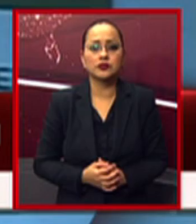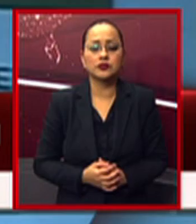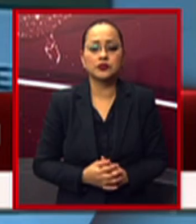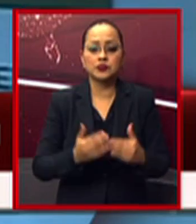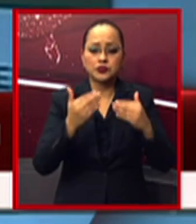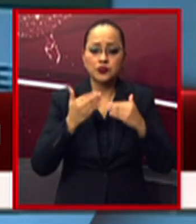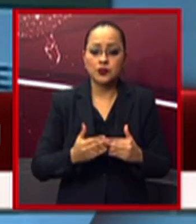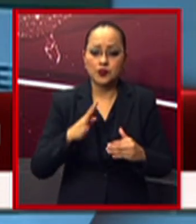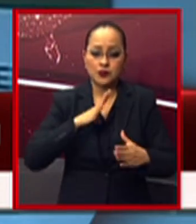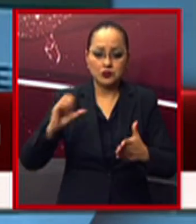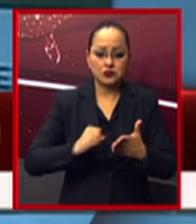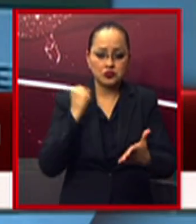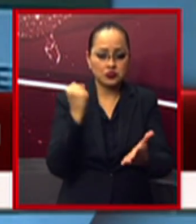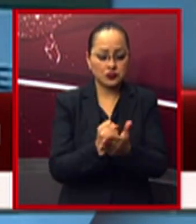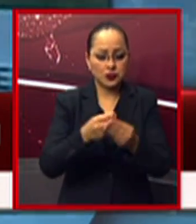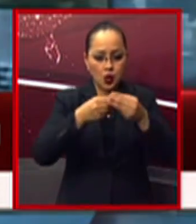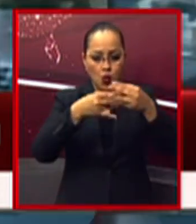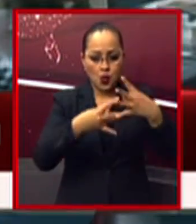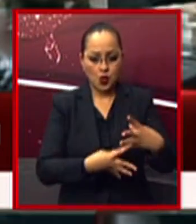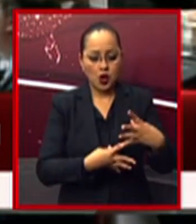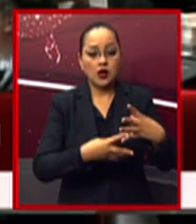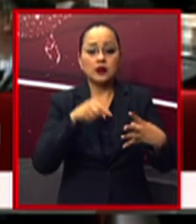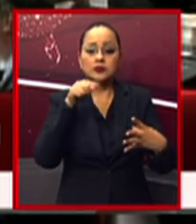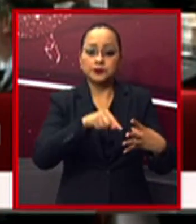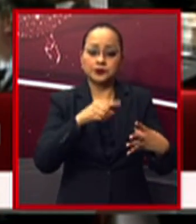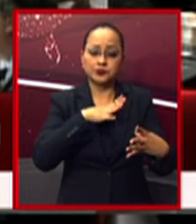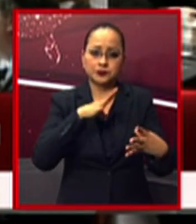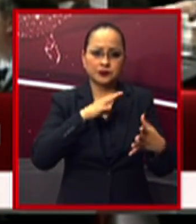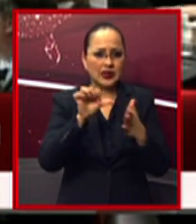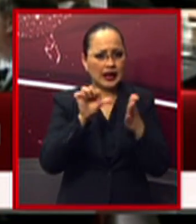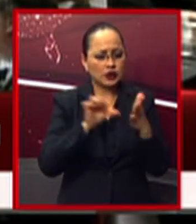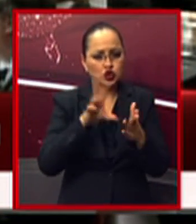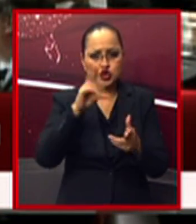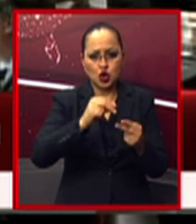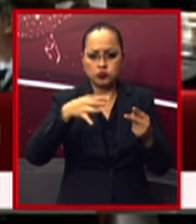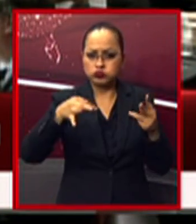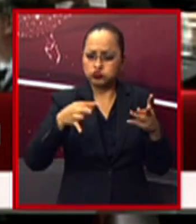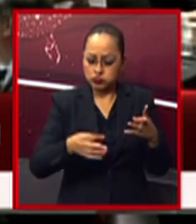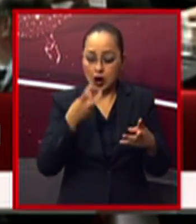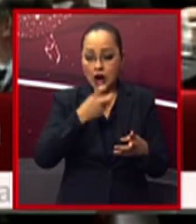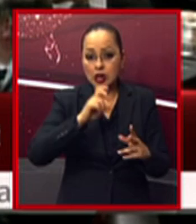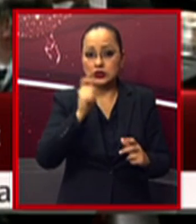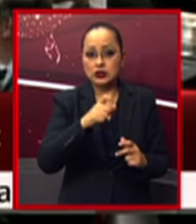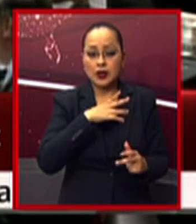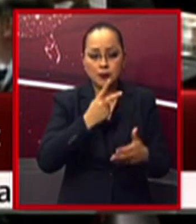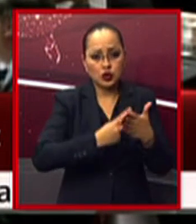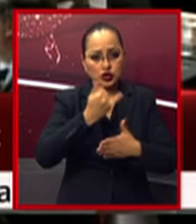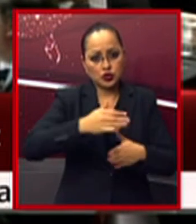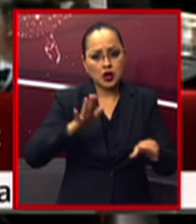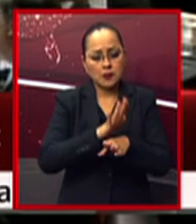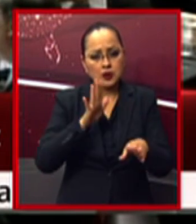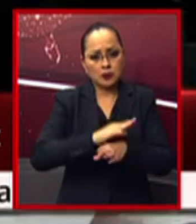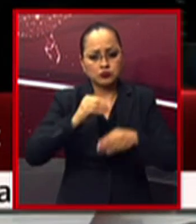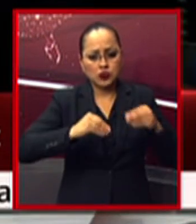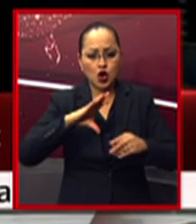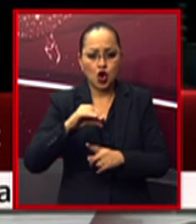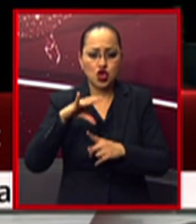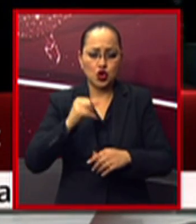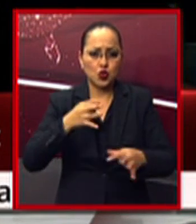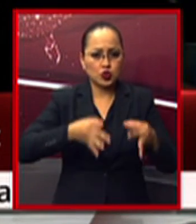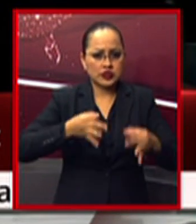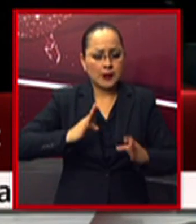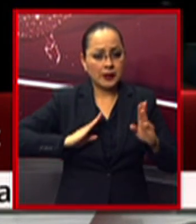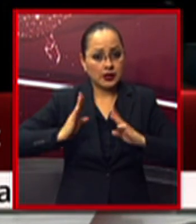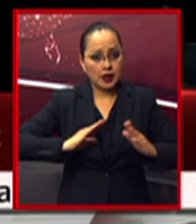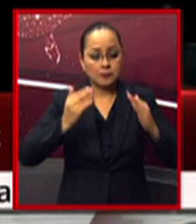En consecuencia, queda aprobado en lo general y los artículos no reservados del proyecto de decreto que reforma el Código de Justicia Militar